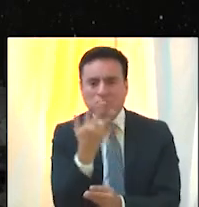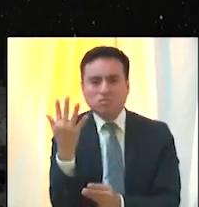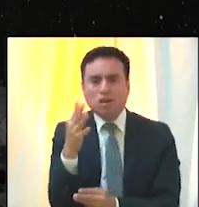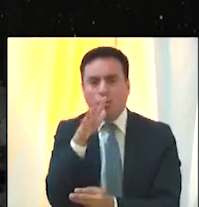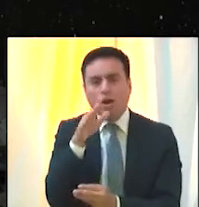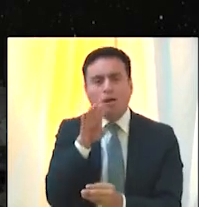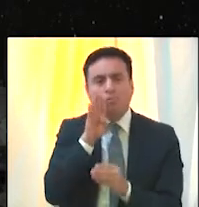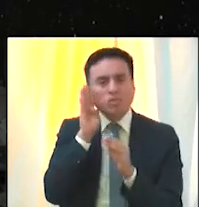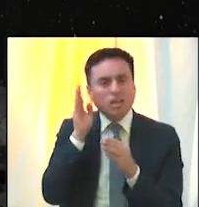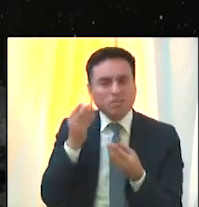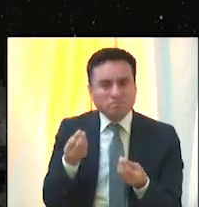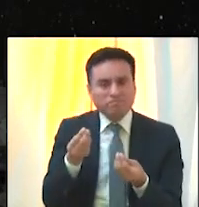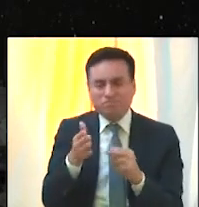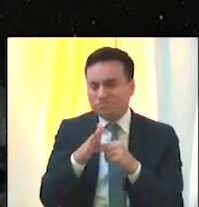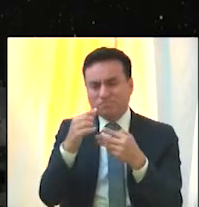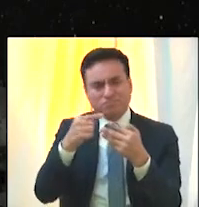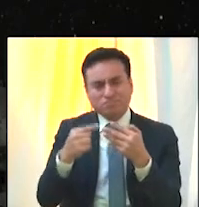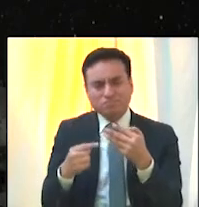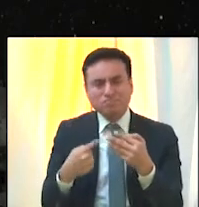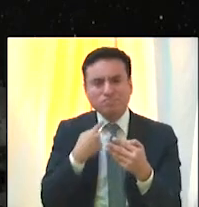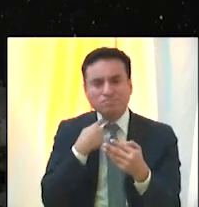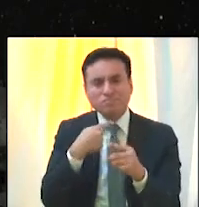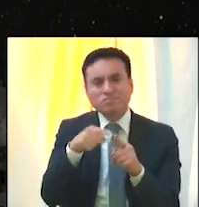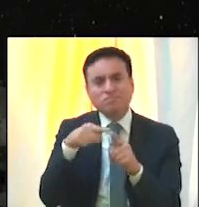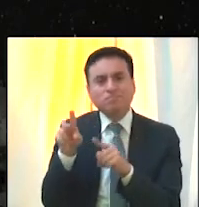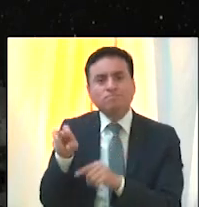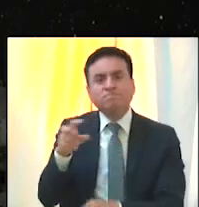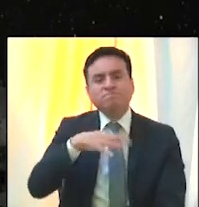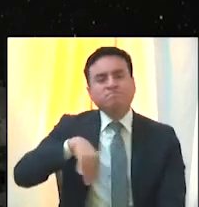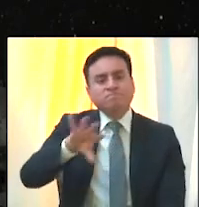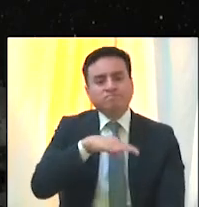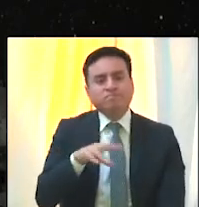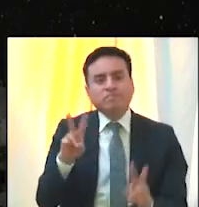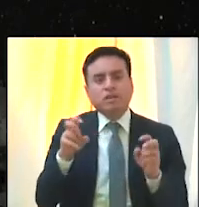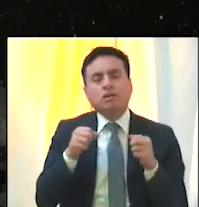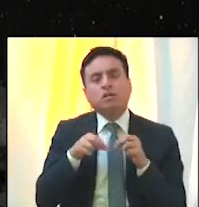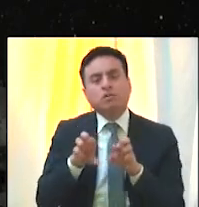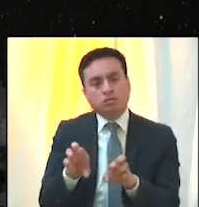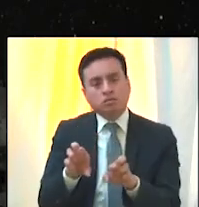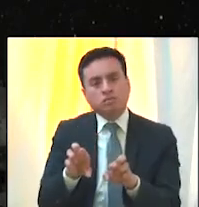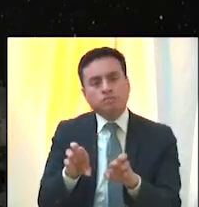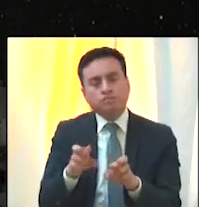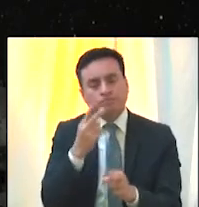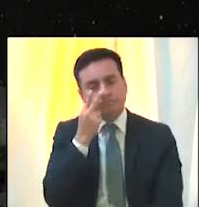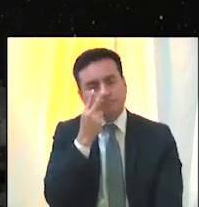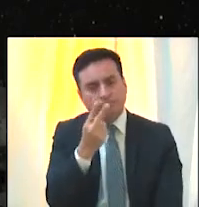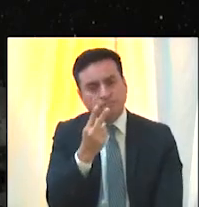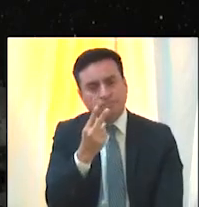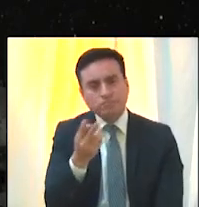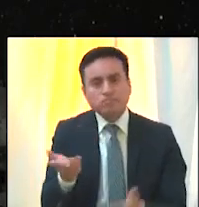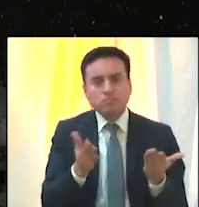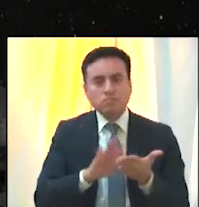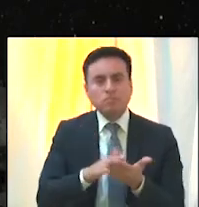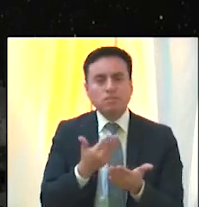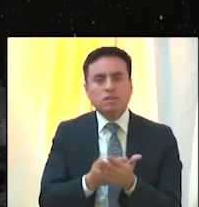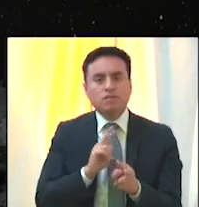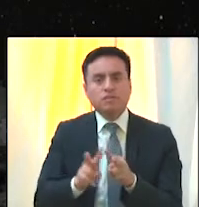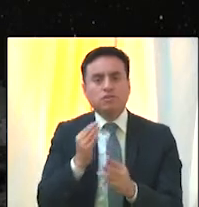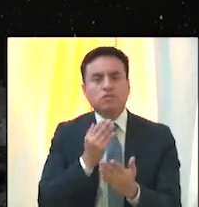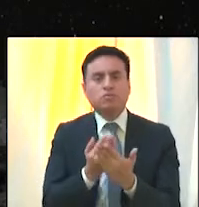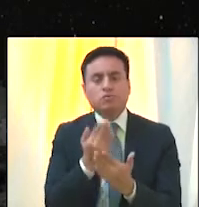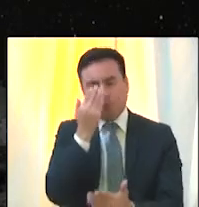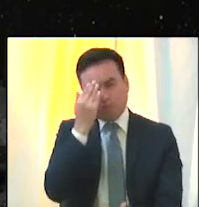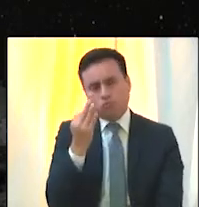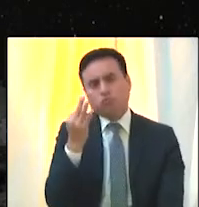potable, en fin, a muchos sectores, pero la tenemos que tomar como una oportunidad para ver cómo estamos enfrentando el cambio